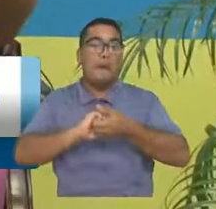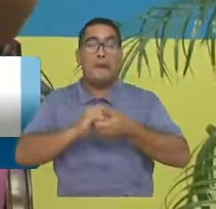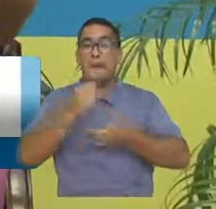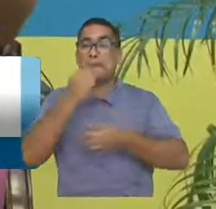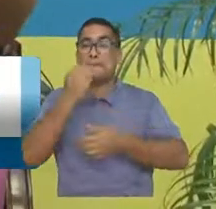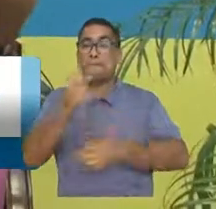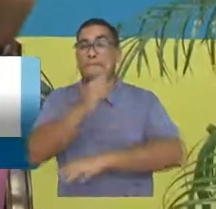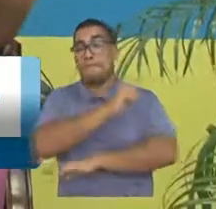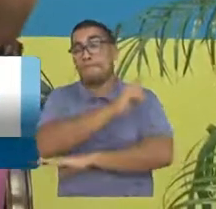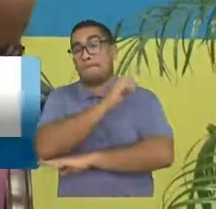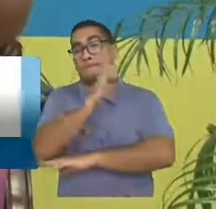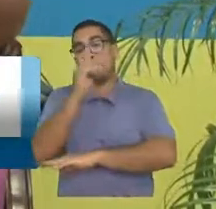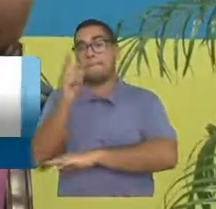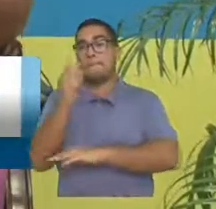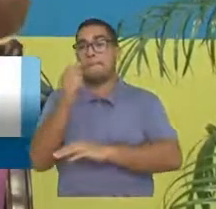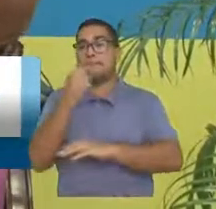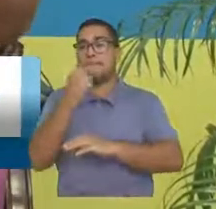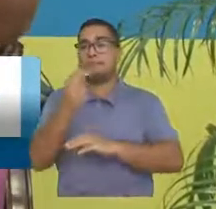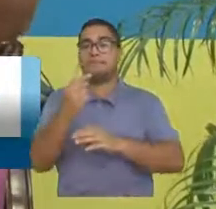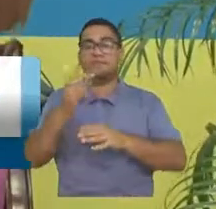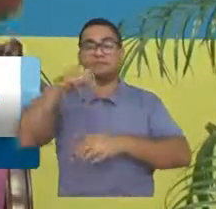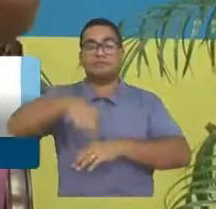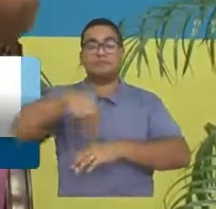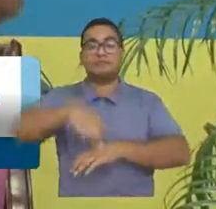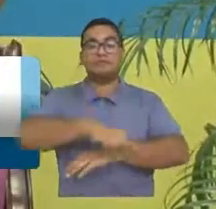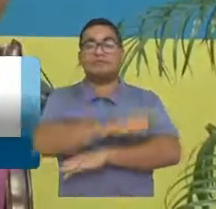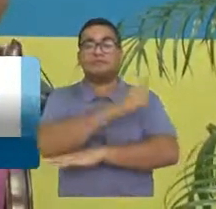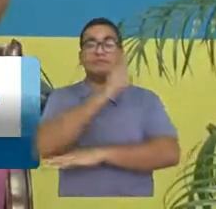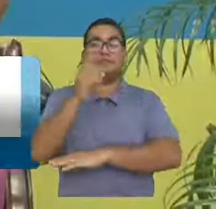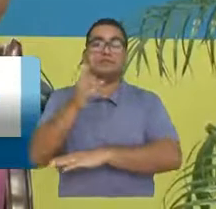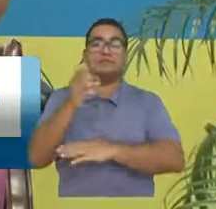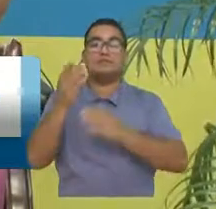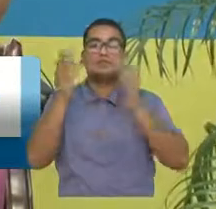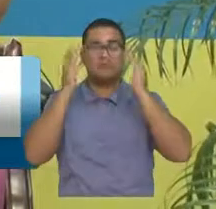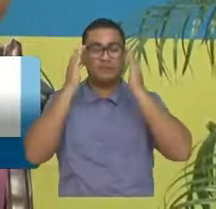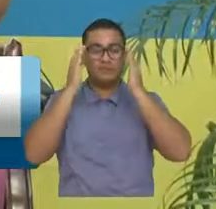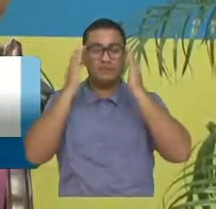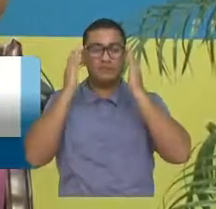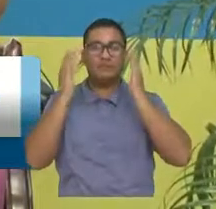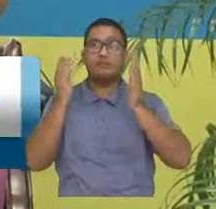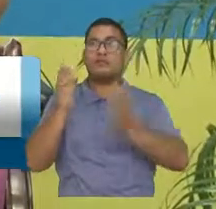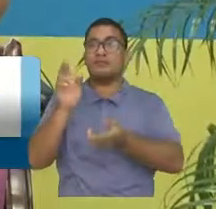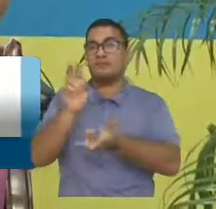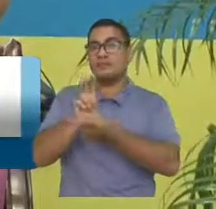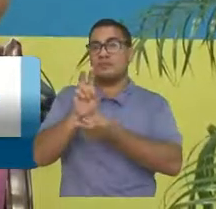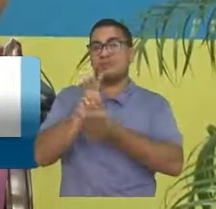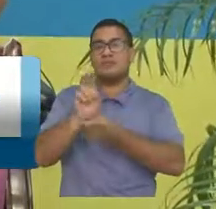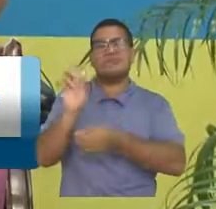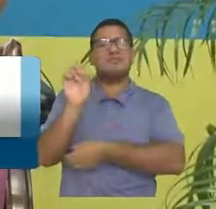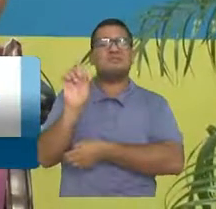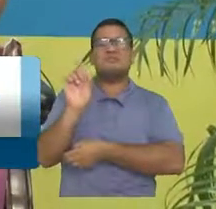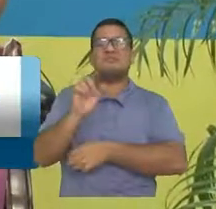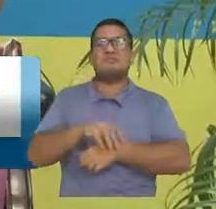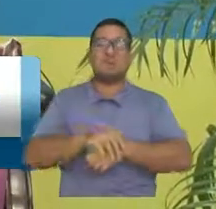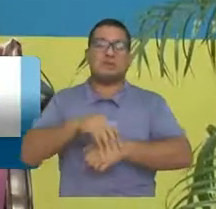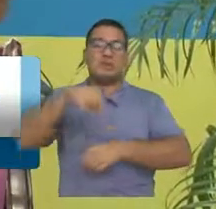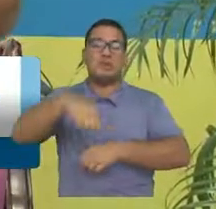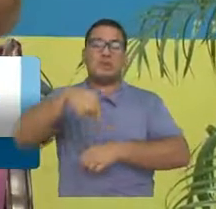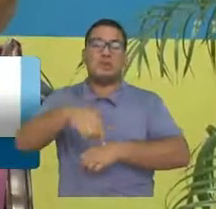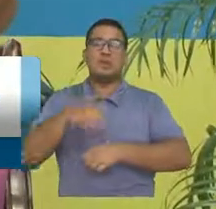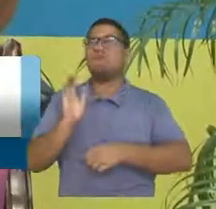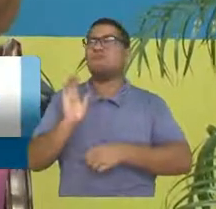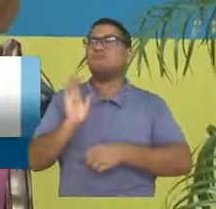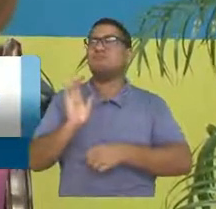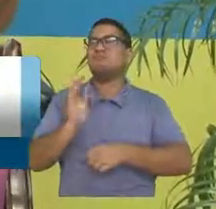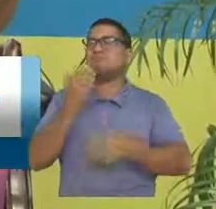día, decir, solo por hoy no voy a pelear con mi marido, por ejemplo. Solo por hoy, solo voy a